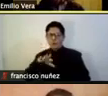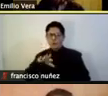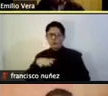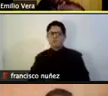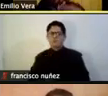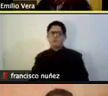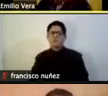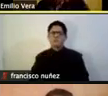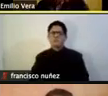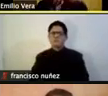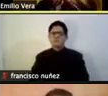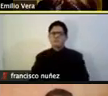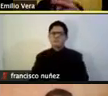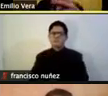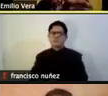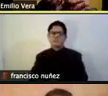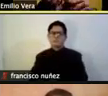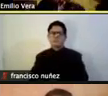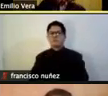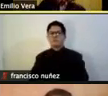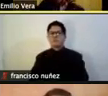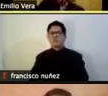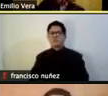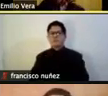que varios de estos cañones a la vez.